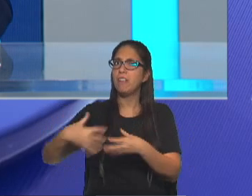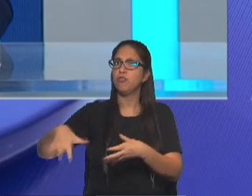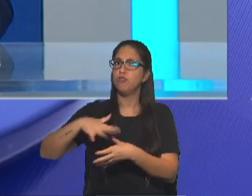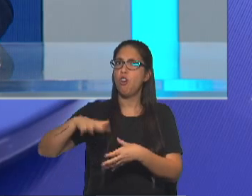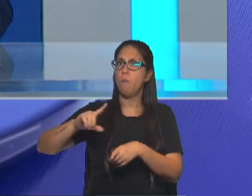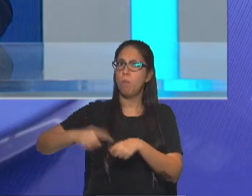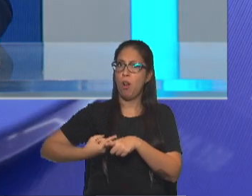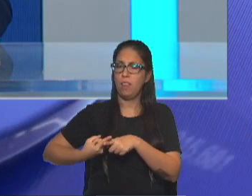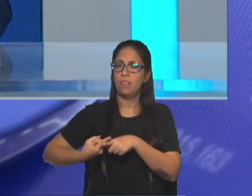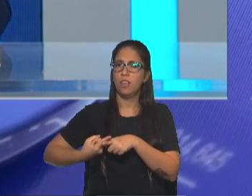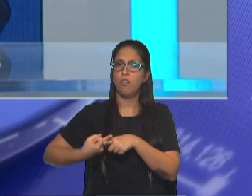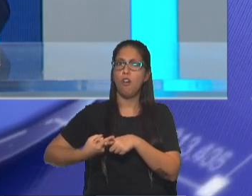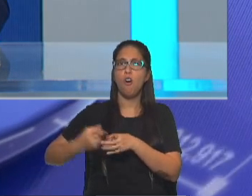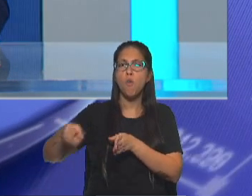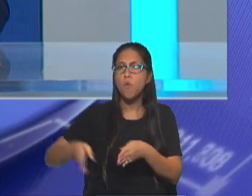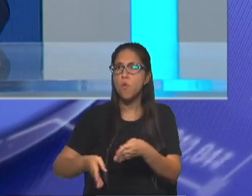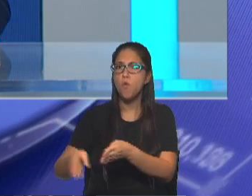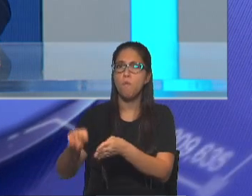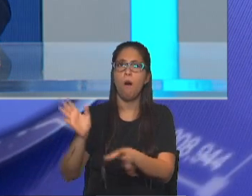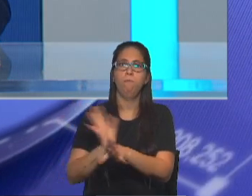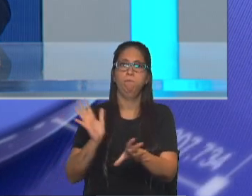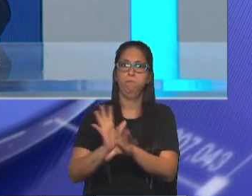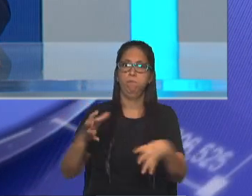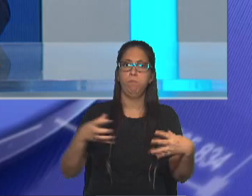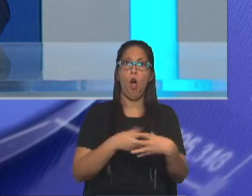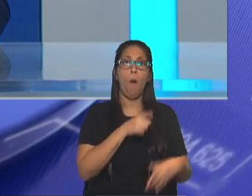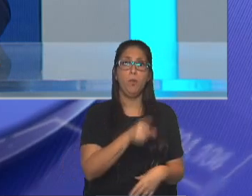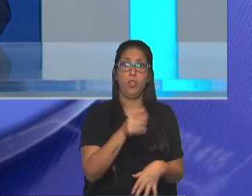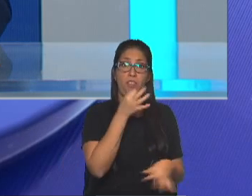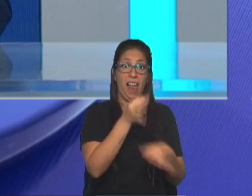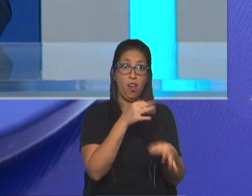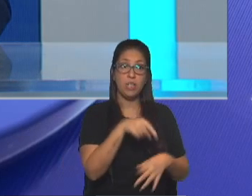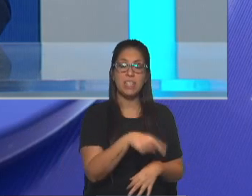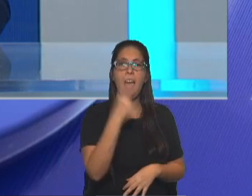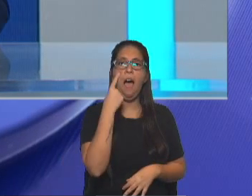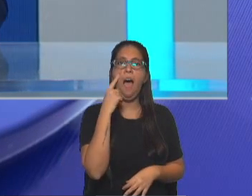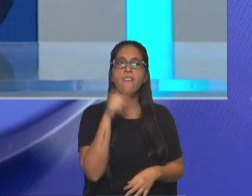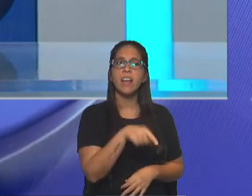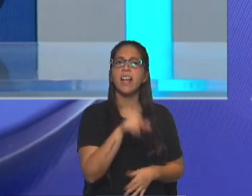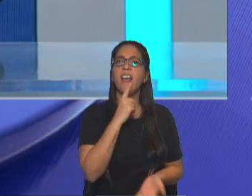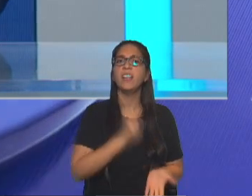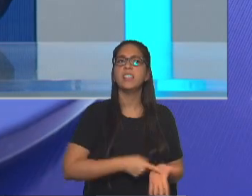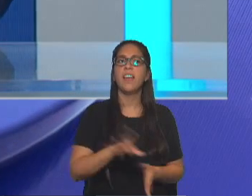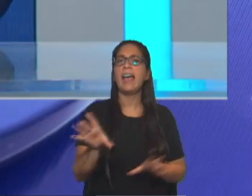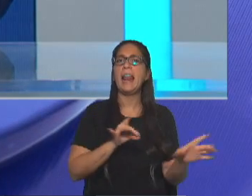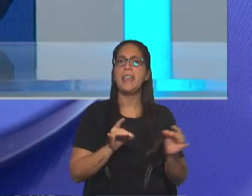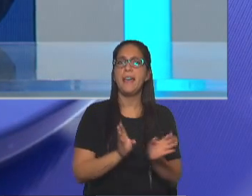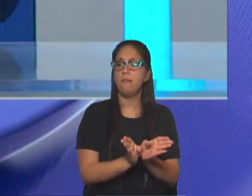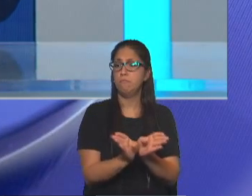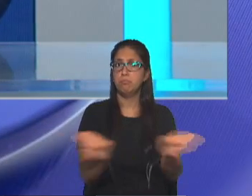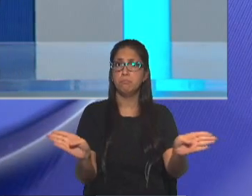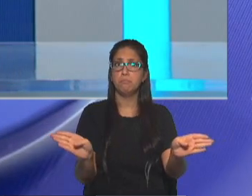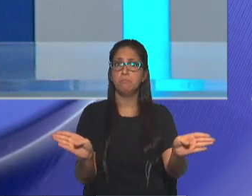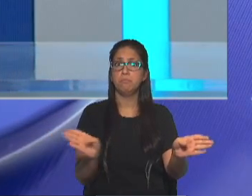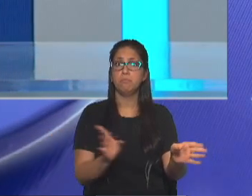todo te diría, de la oposición, como llamamos, dialoguista, Sí. en donde qué camino elige, si el camino de poner palos